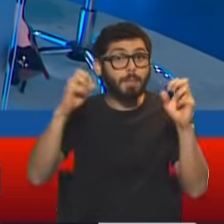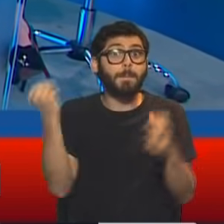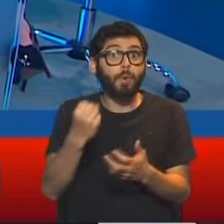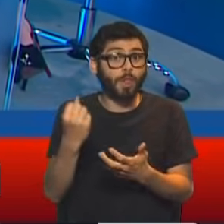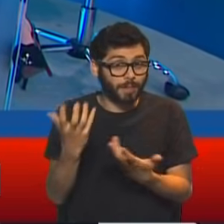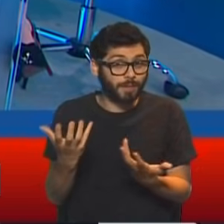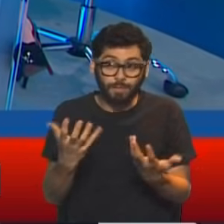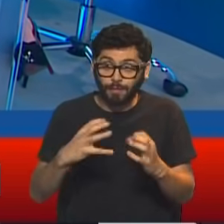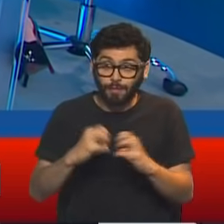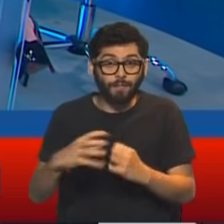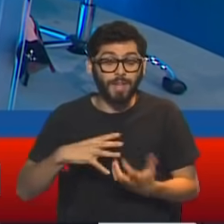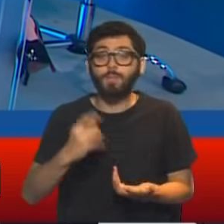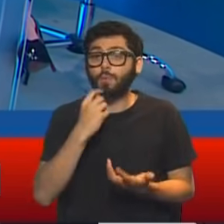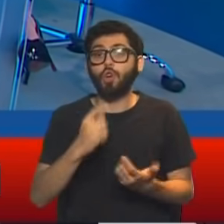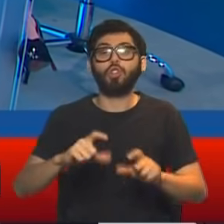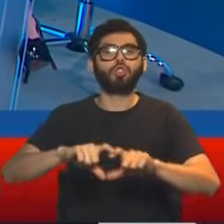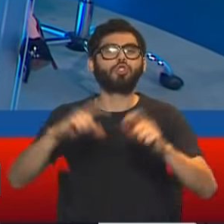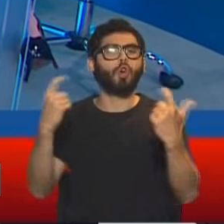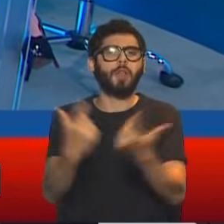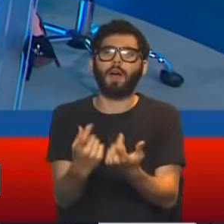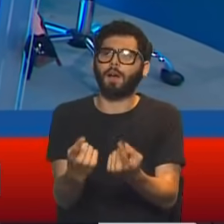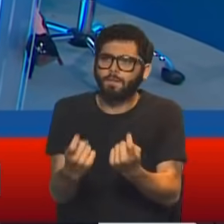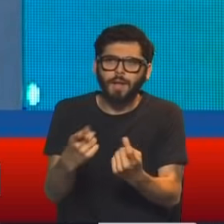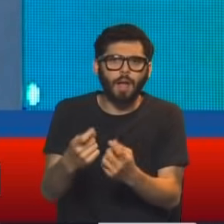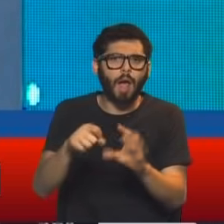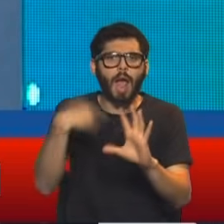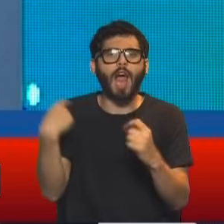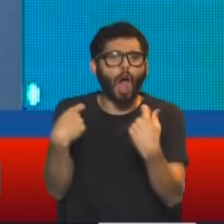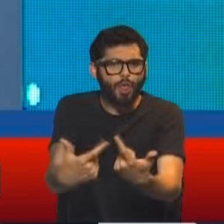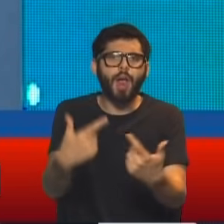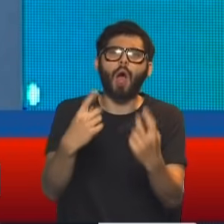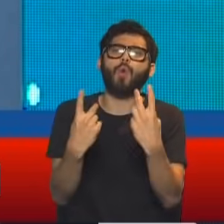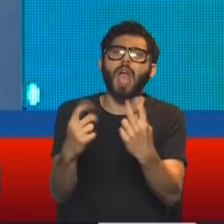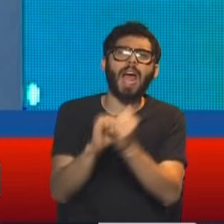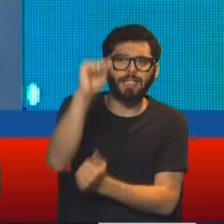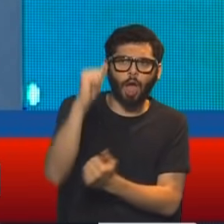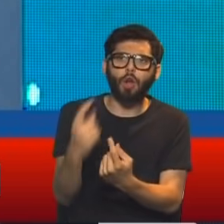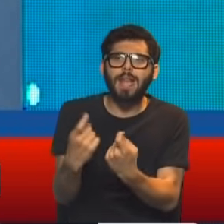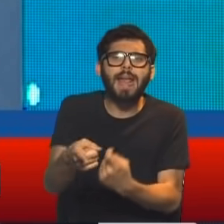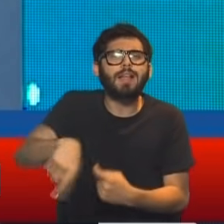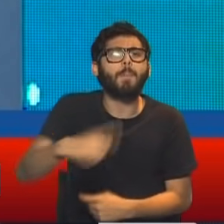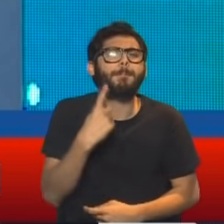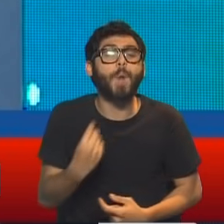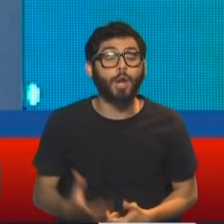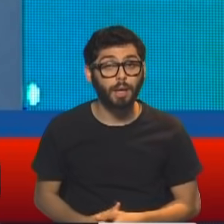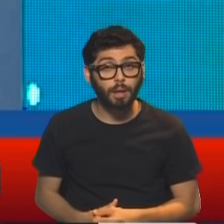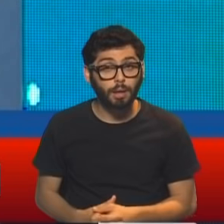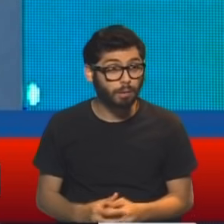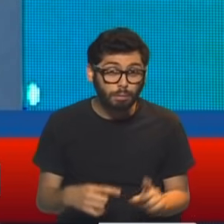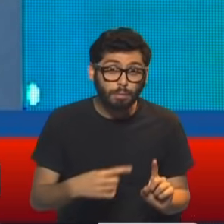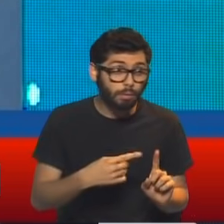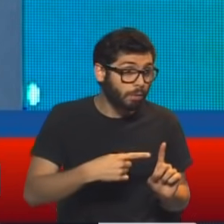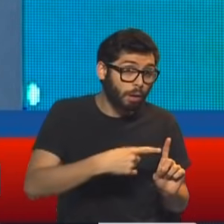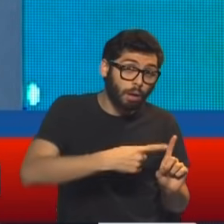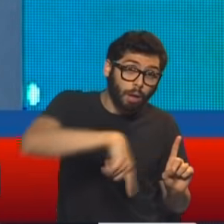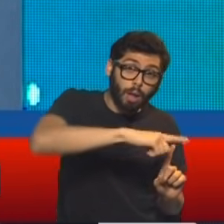una sociedad necesita que se repartan heladeras, viajes de egresados y planes? ¿De verdad piensa que la única herramienta que tiene una sociedad para